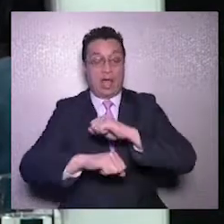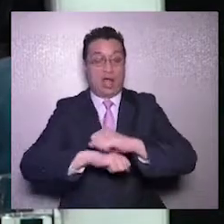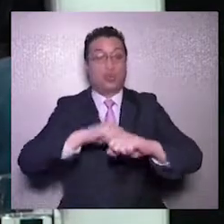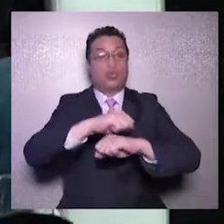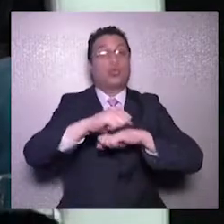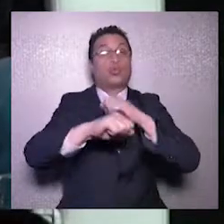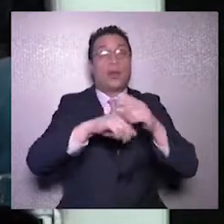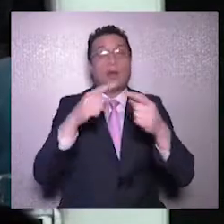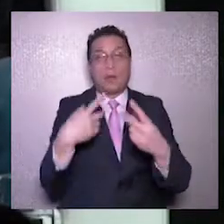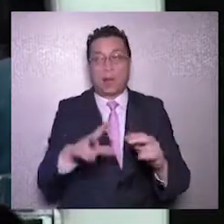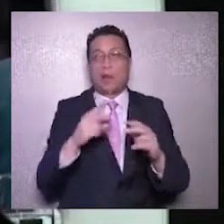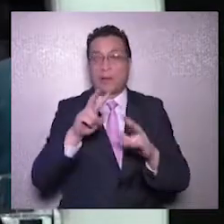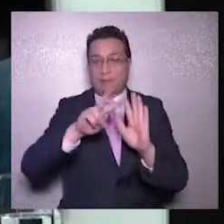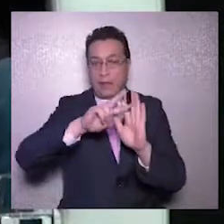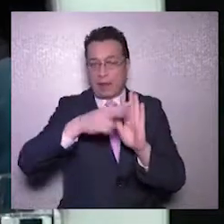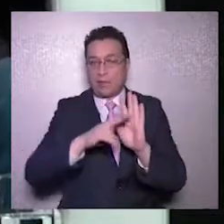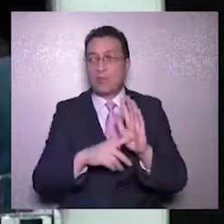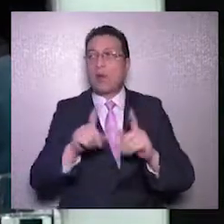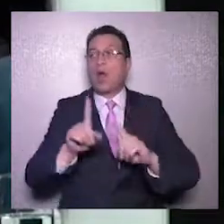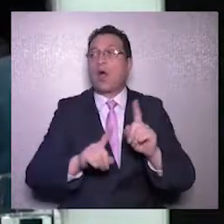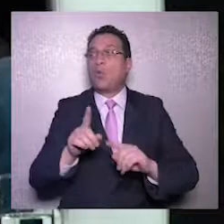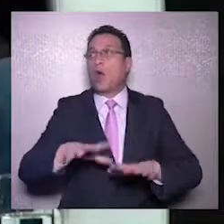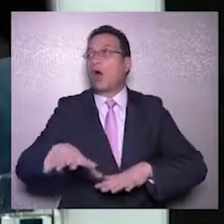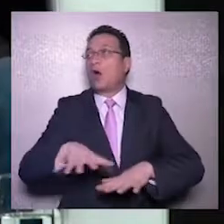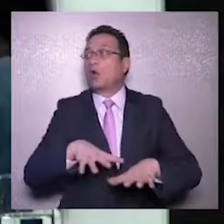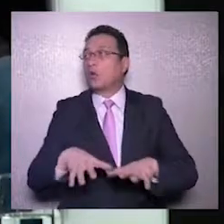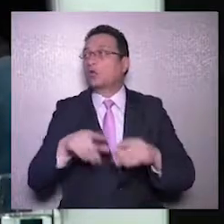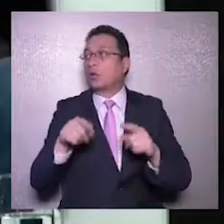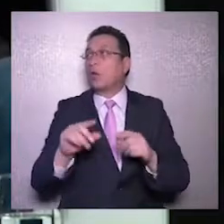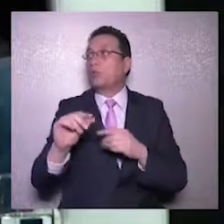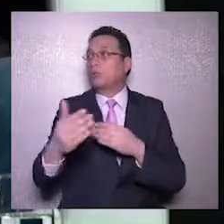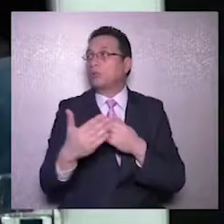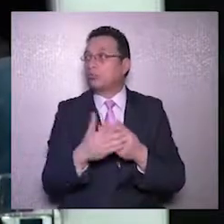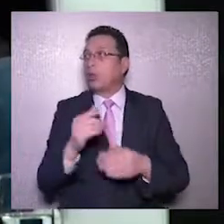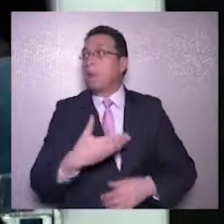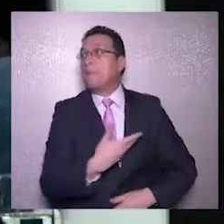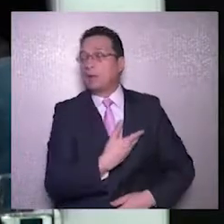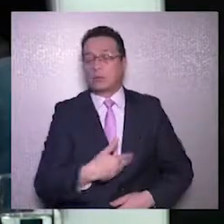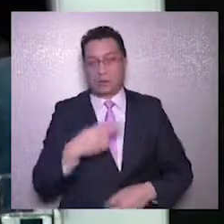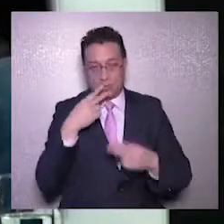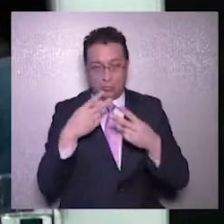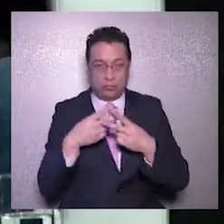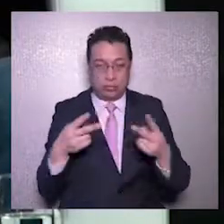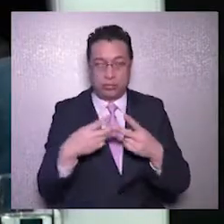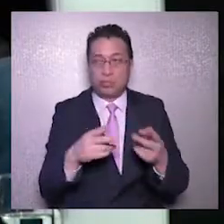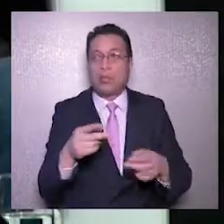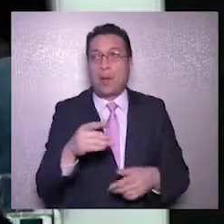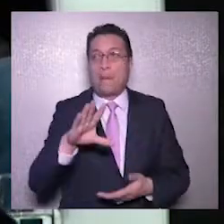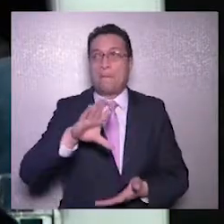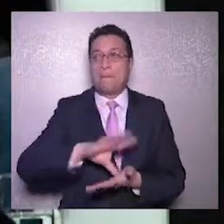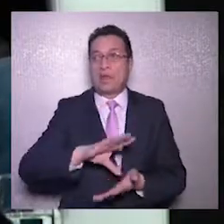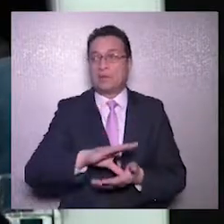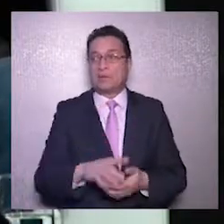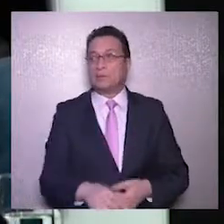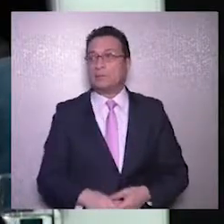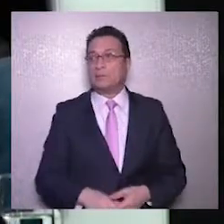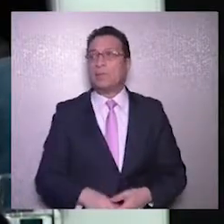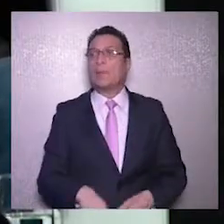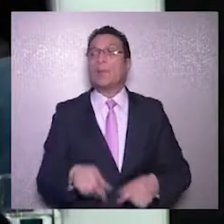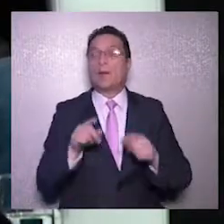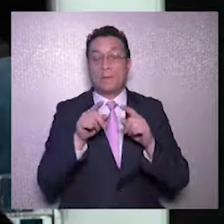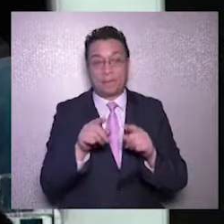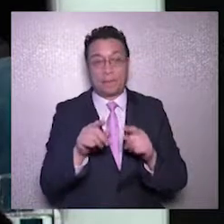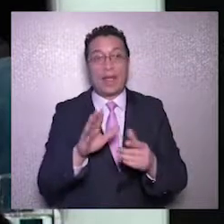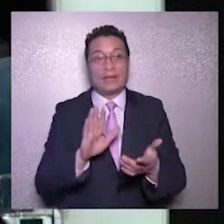para reformar algunos elementos que prontamente el presidente dará a conocer al país. Es, por lo tanto,